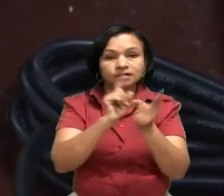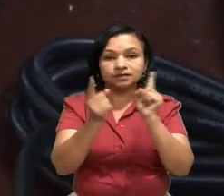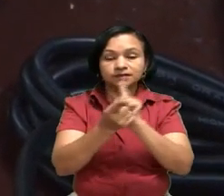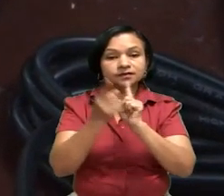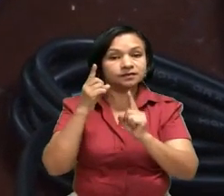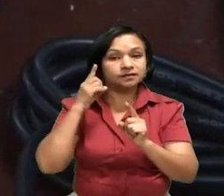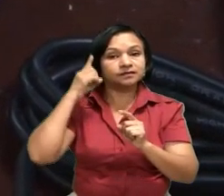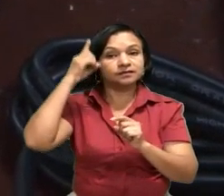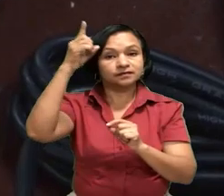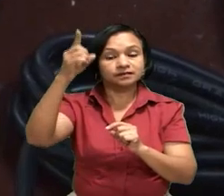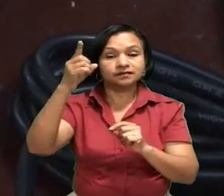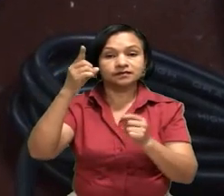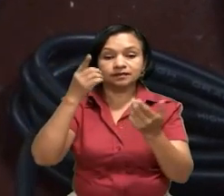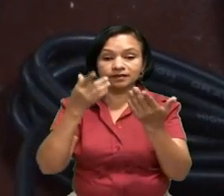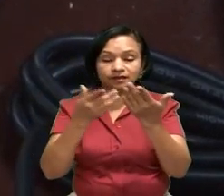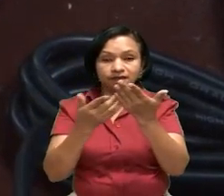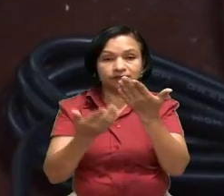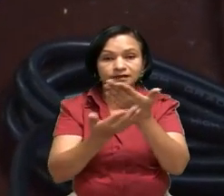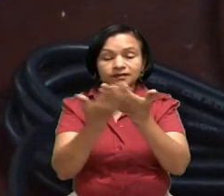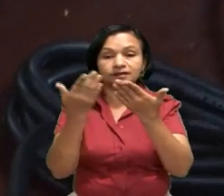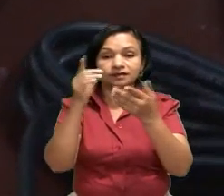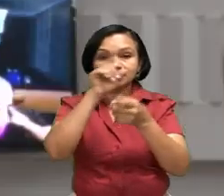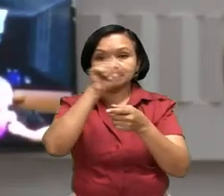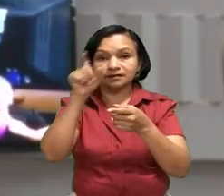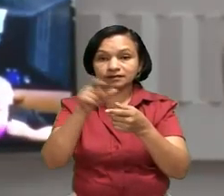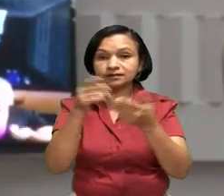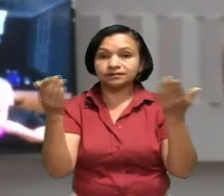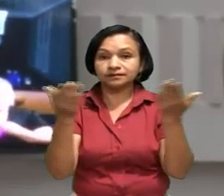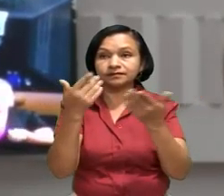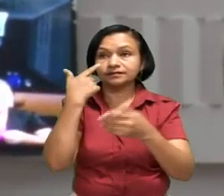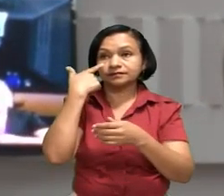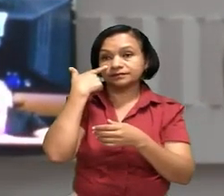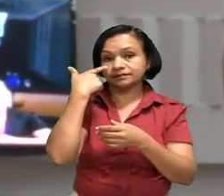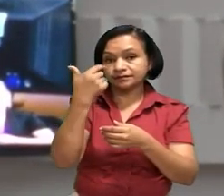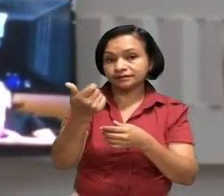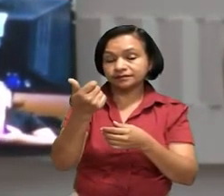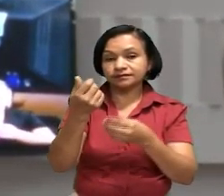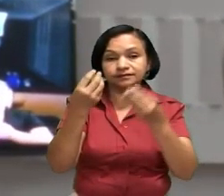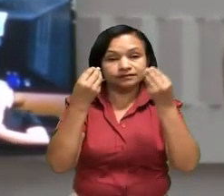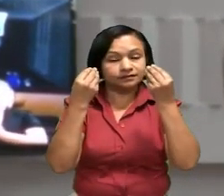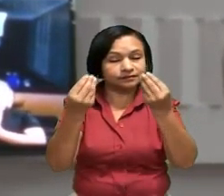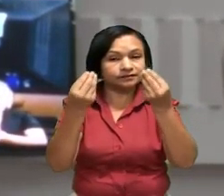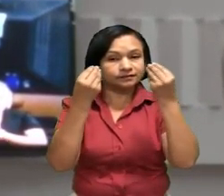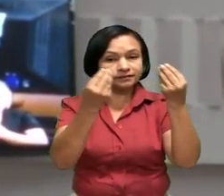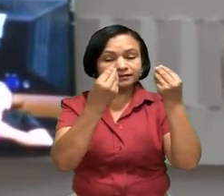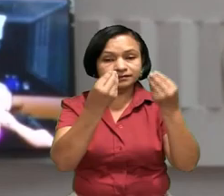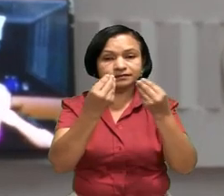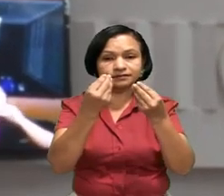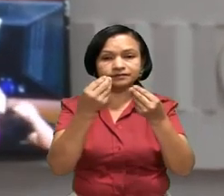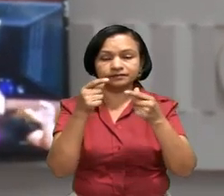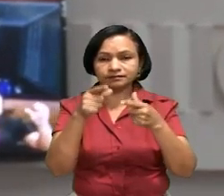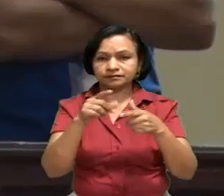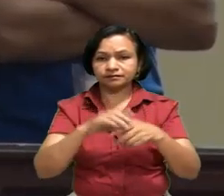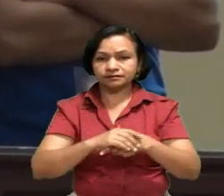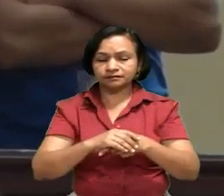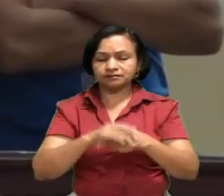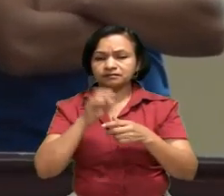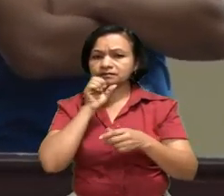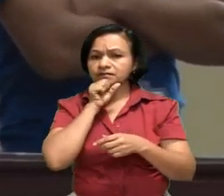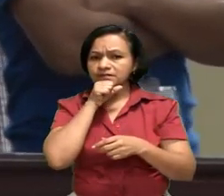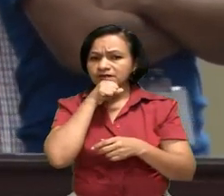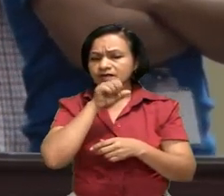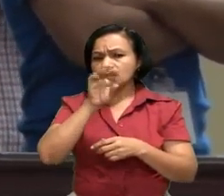de la tecnología y del internet y yo conozco a muchos que no son tan tan viejos pues